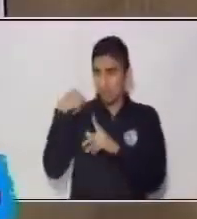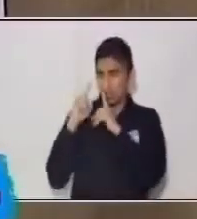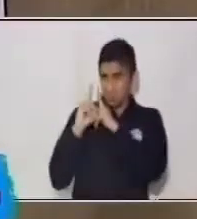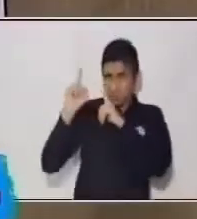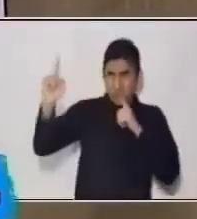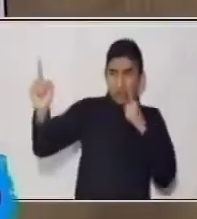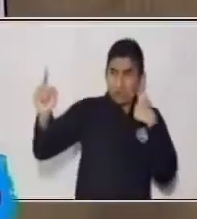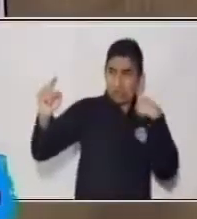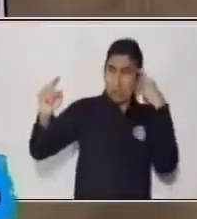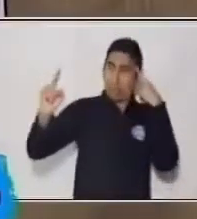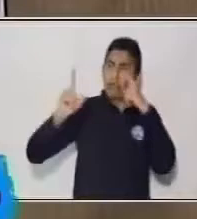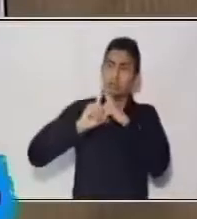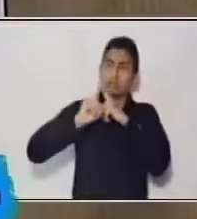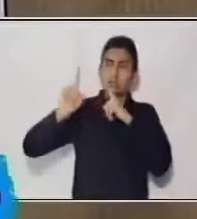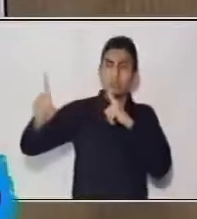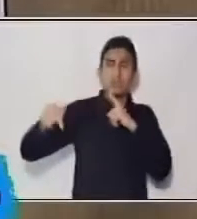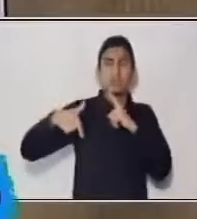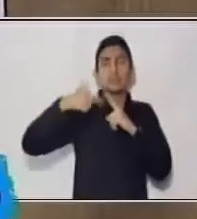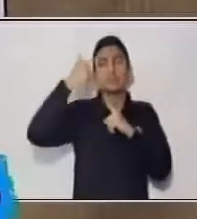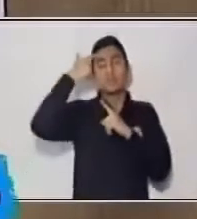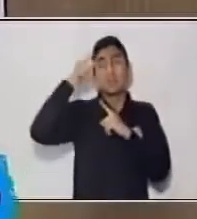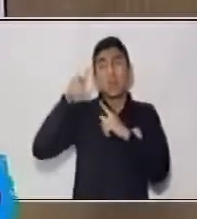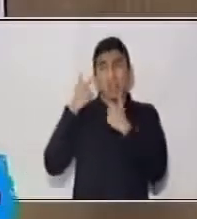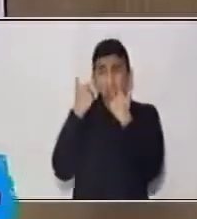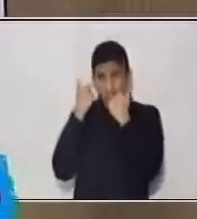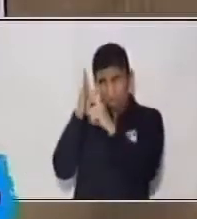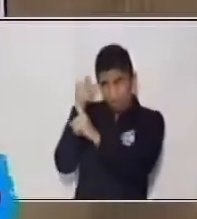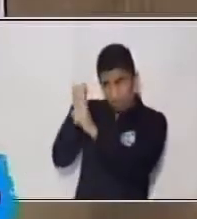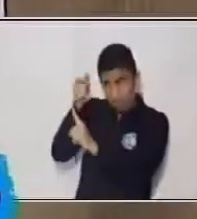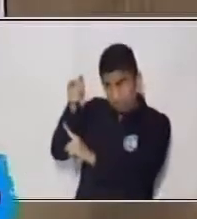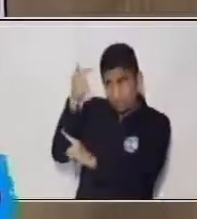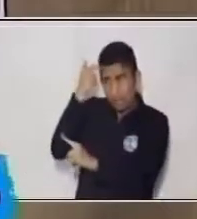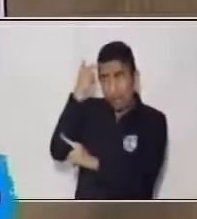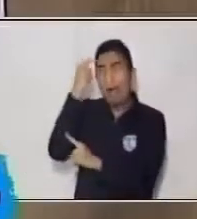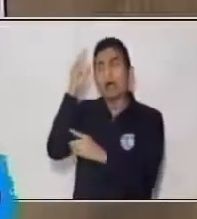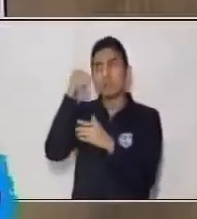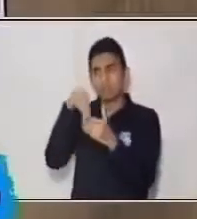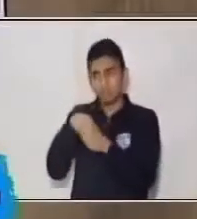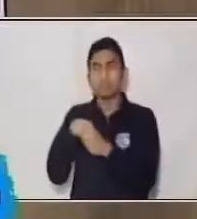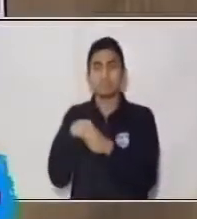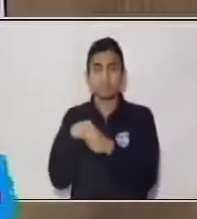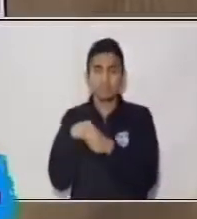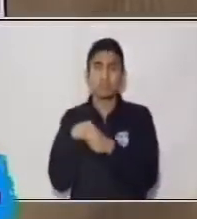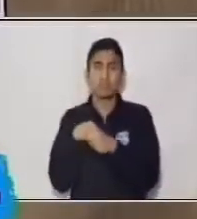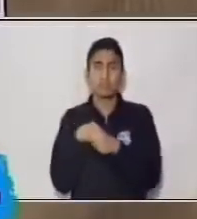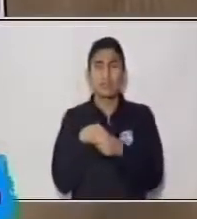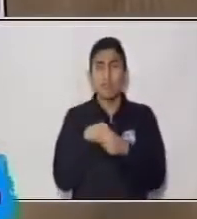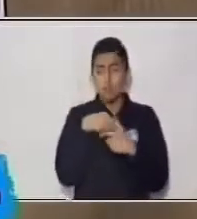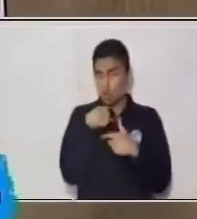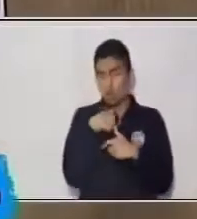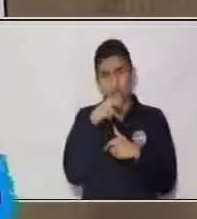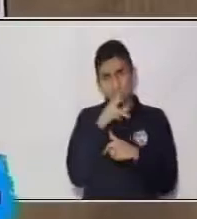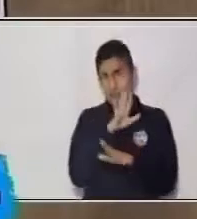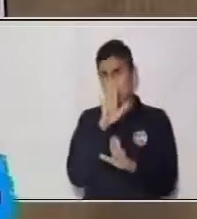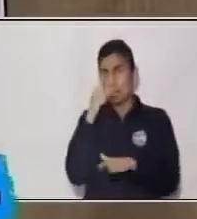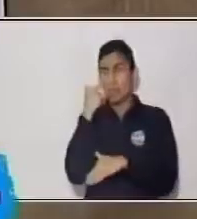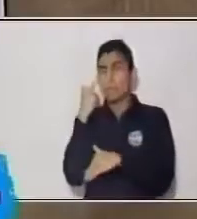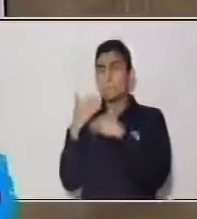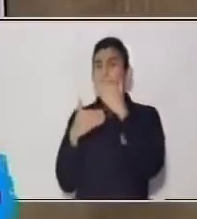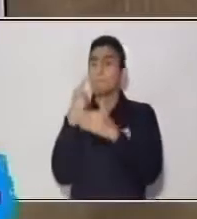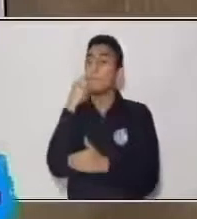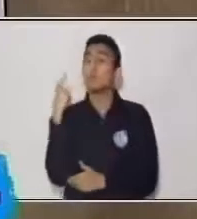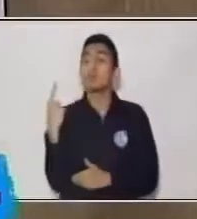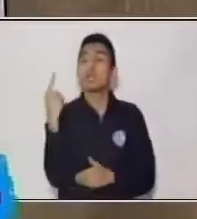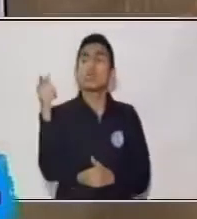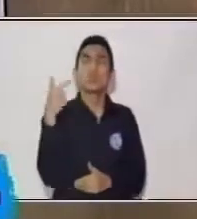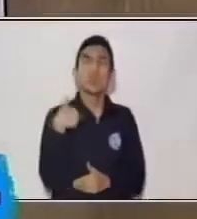en mi ausencia y en tu súbito llanto y en tu sangre derramada. Te he buscado en tu dolor